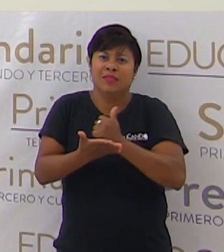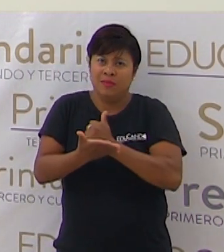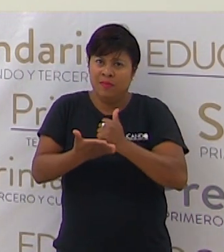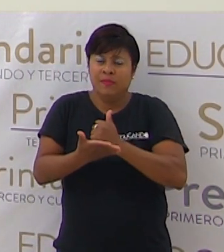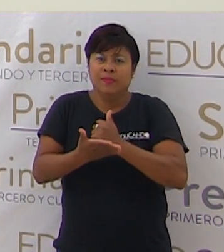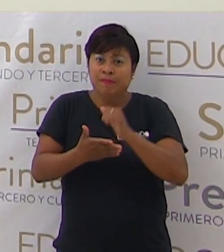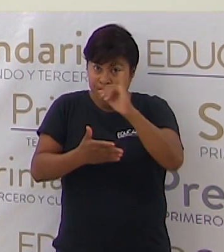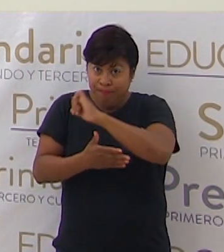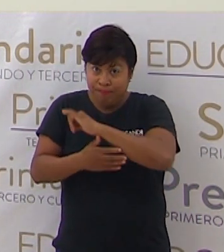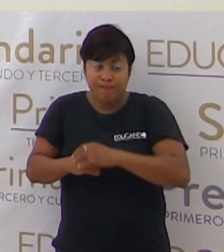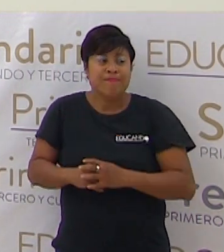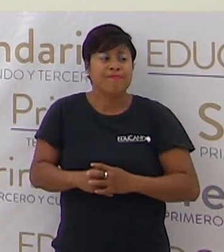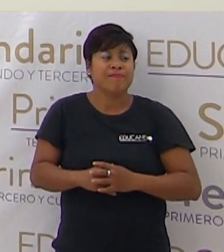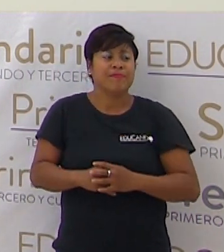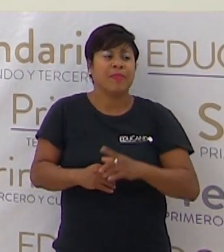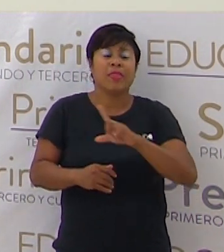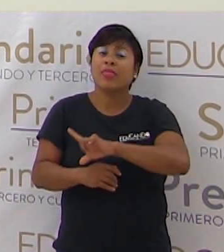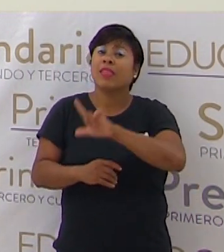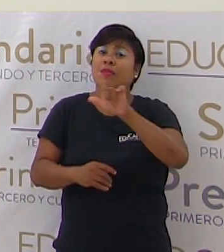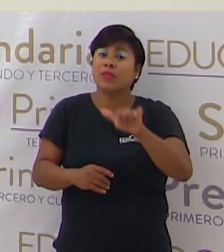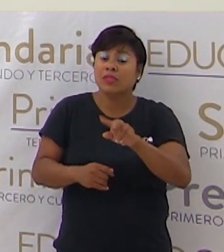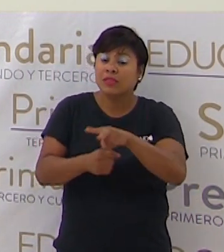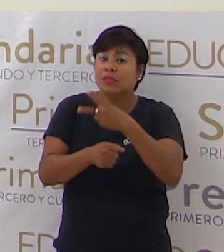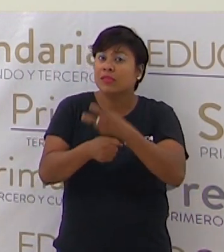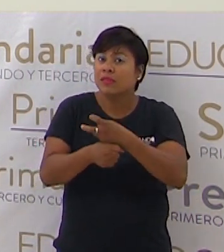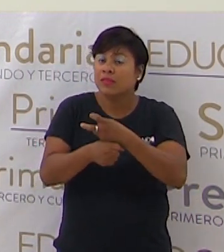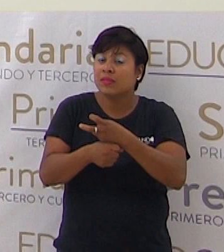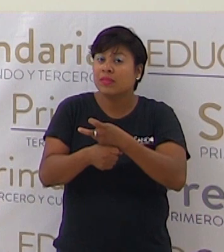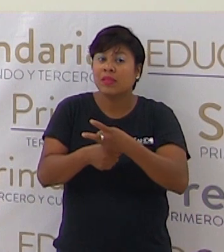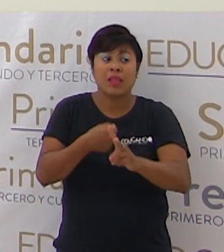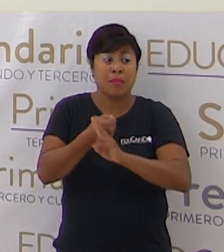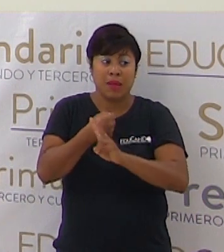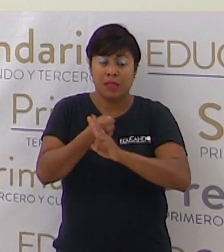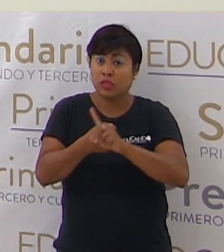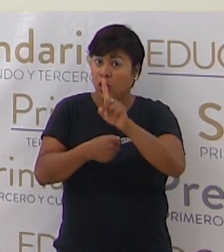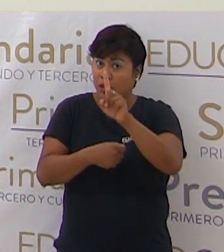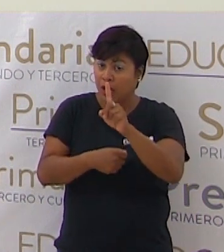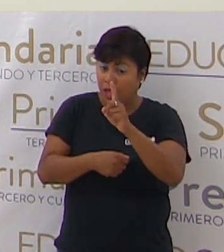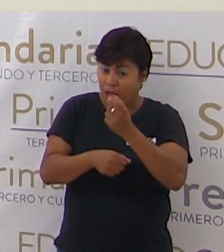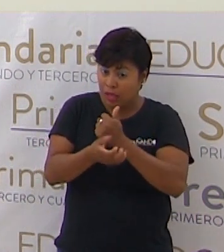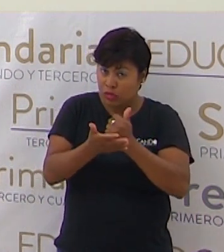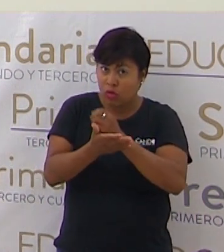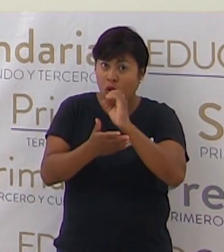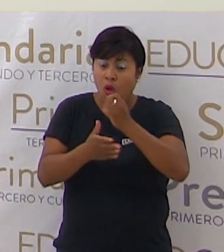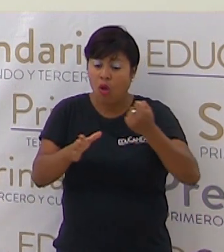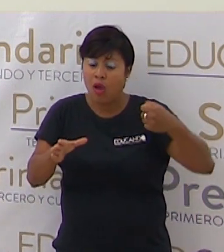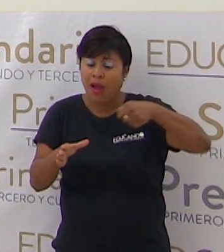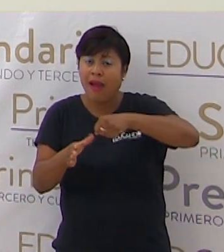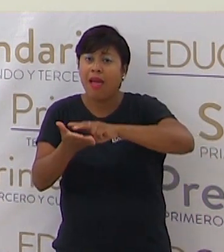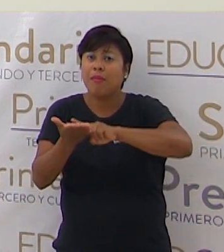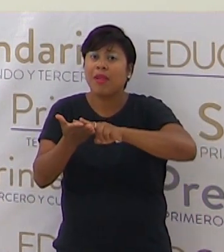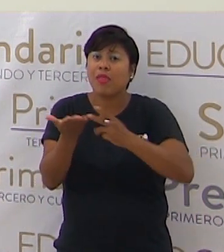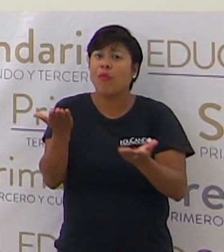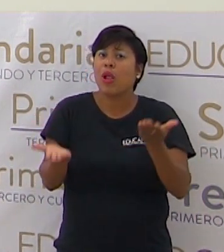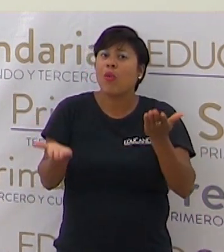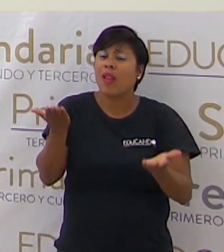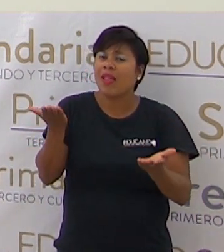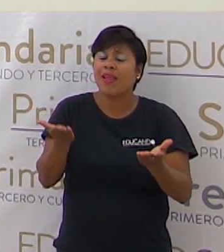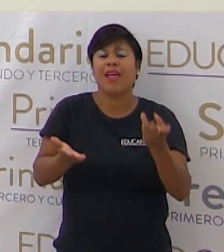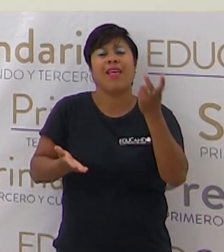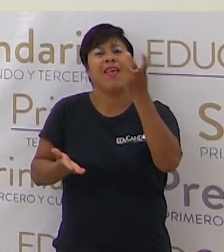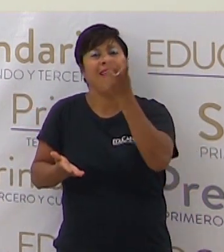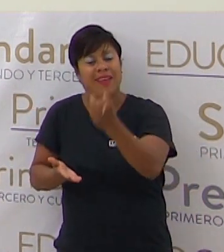azul, ¿sí? Después, ¿cuál seguiría? ¿El vaso azul o la jarra verde? ¿Cuál seguiría?